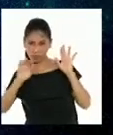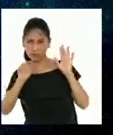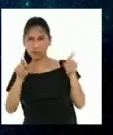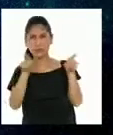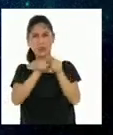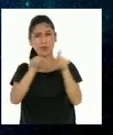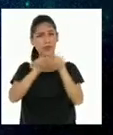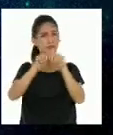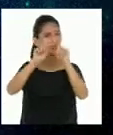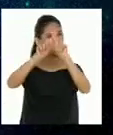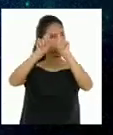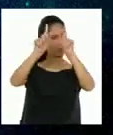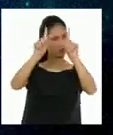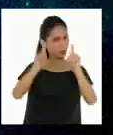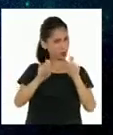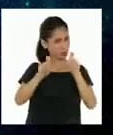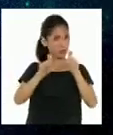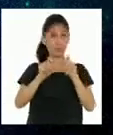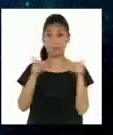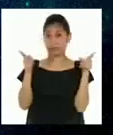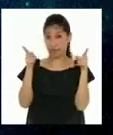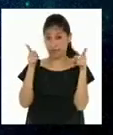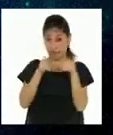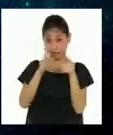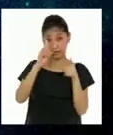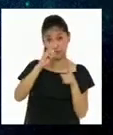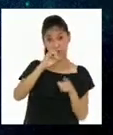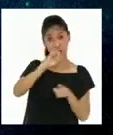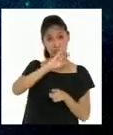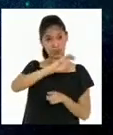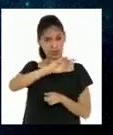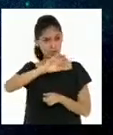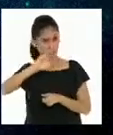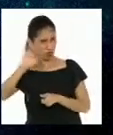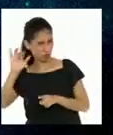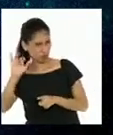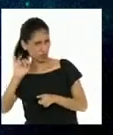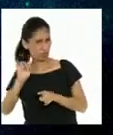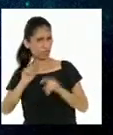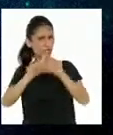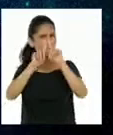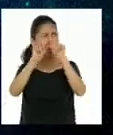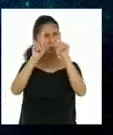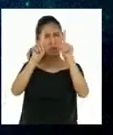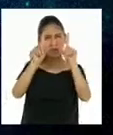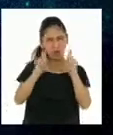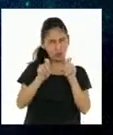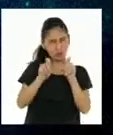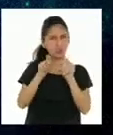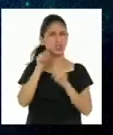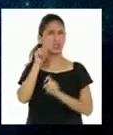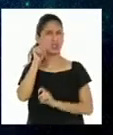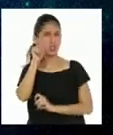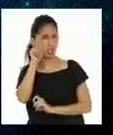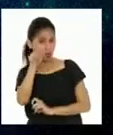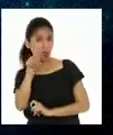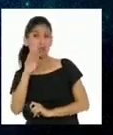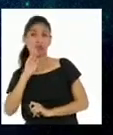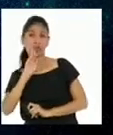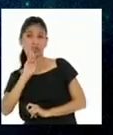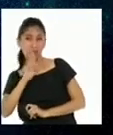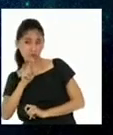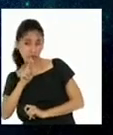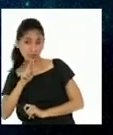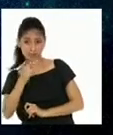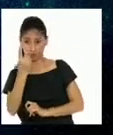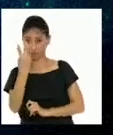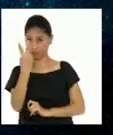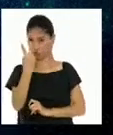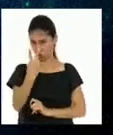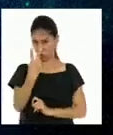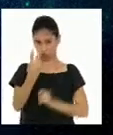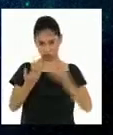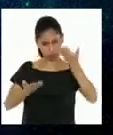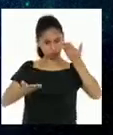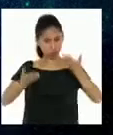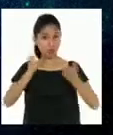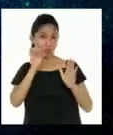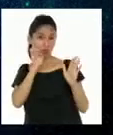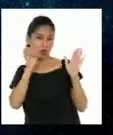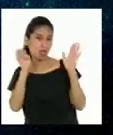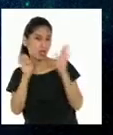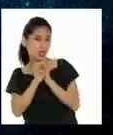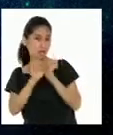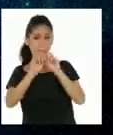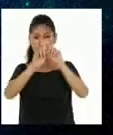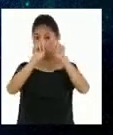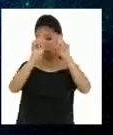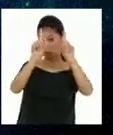cerradas dicotómicas son aquellas preguntas que solo tienen dos alternativas de respuesta, como por ejemplo preguntas que se pueden responder